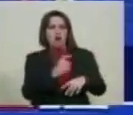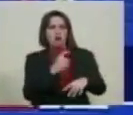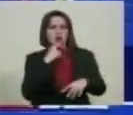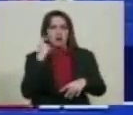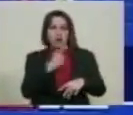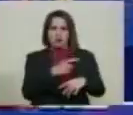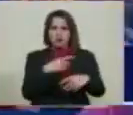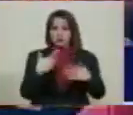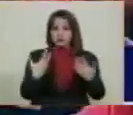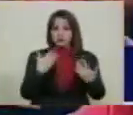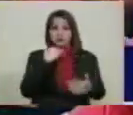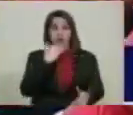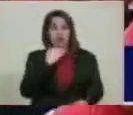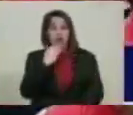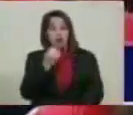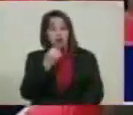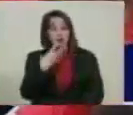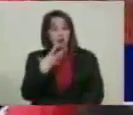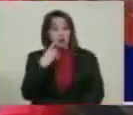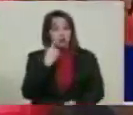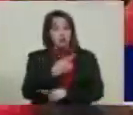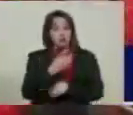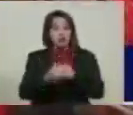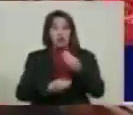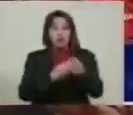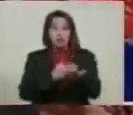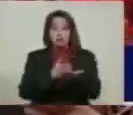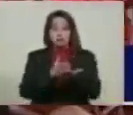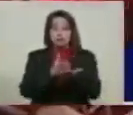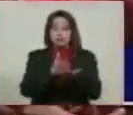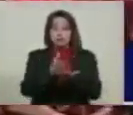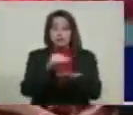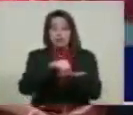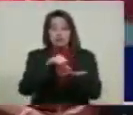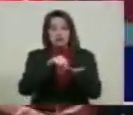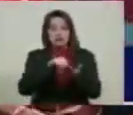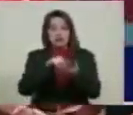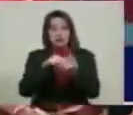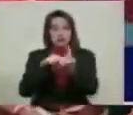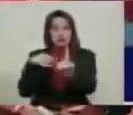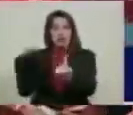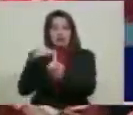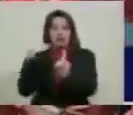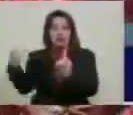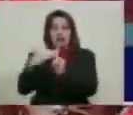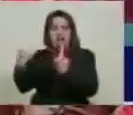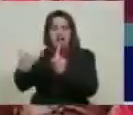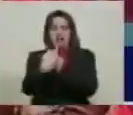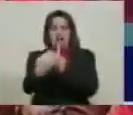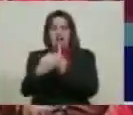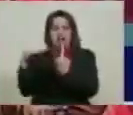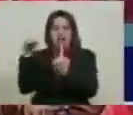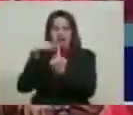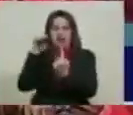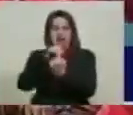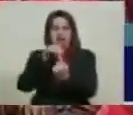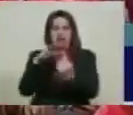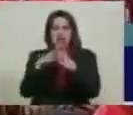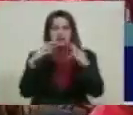Algo bueno debemos estar haciendo en Venezuela para ser el centro del ataque del fascismo y la derecha internacional.